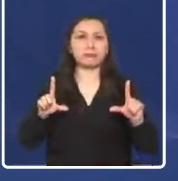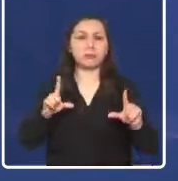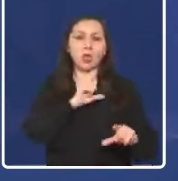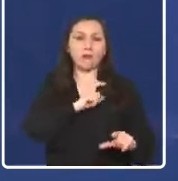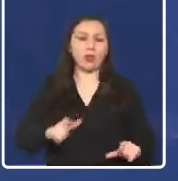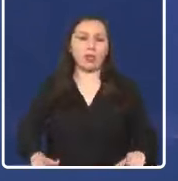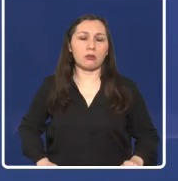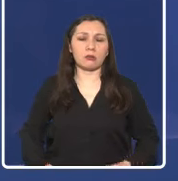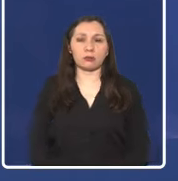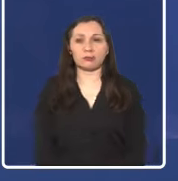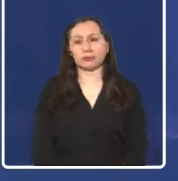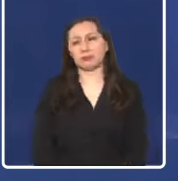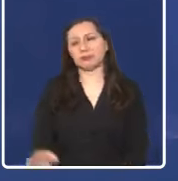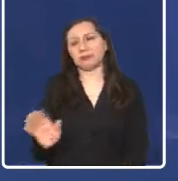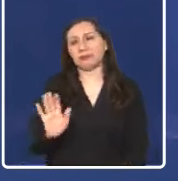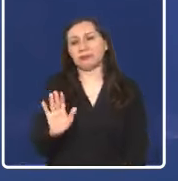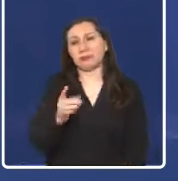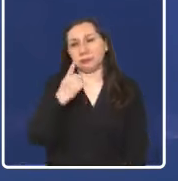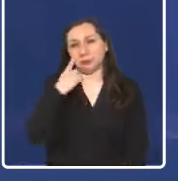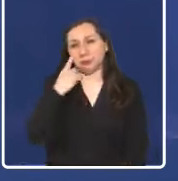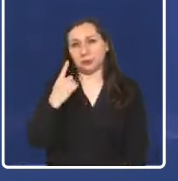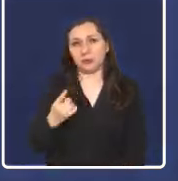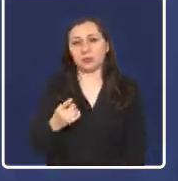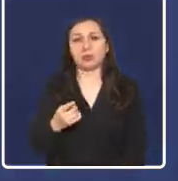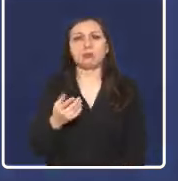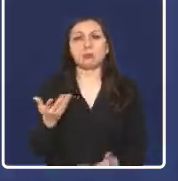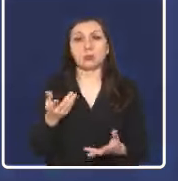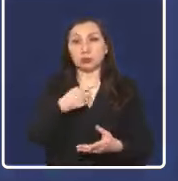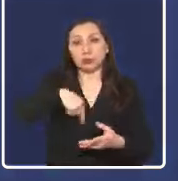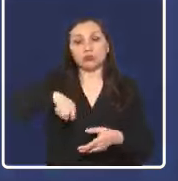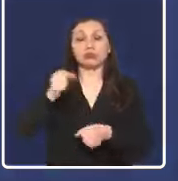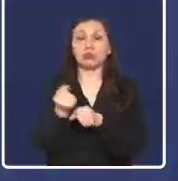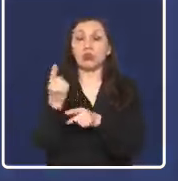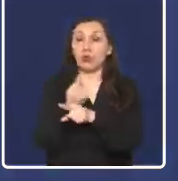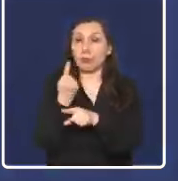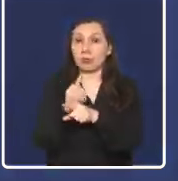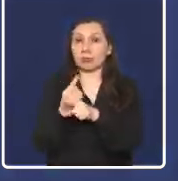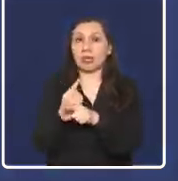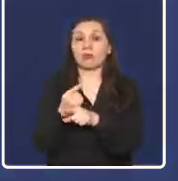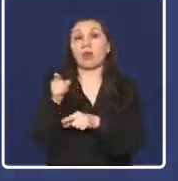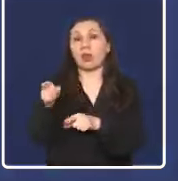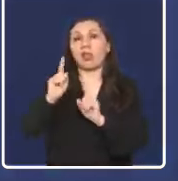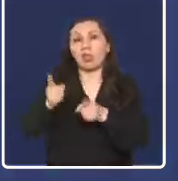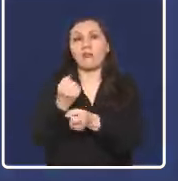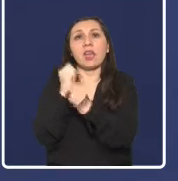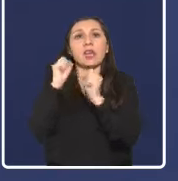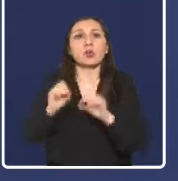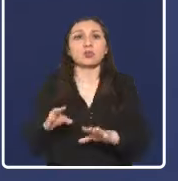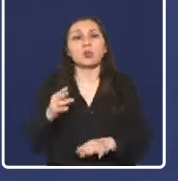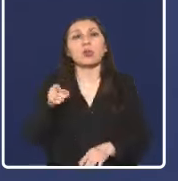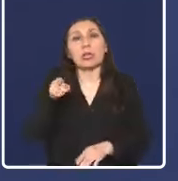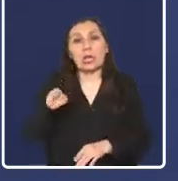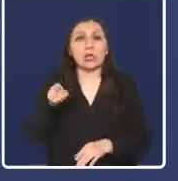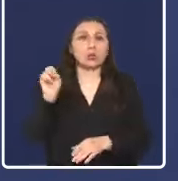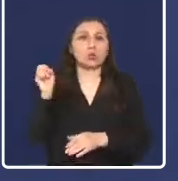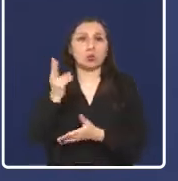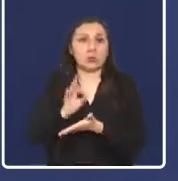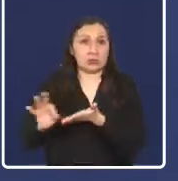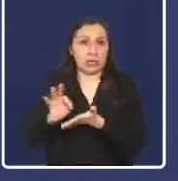gobierno? No, mire, de hecho lo que conversamos en ese momento fue que él tenía que renunciar porque era